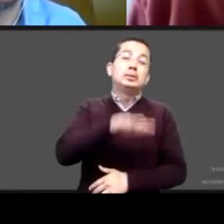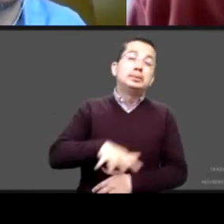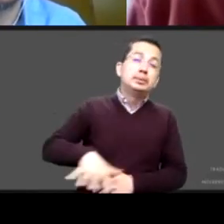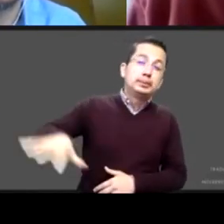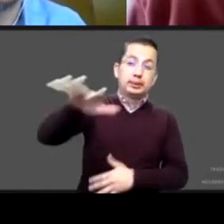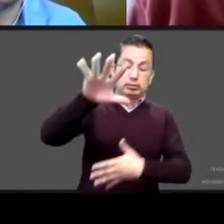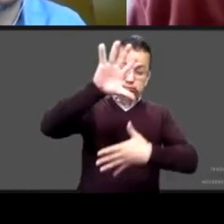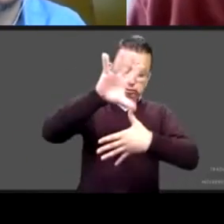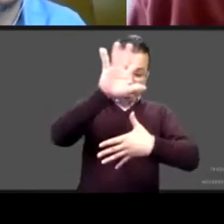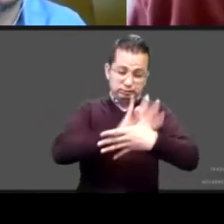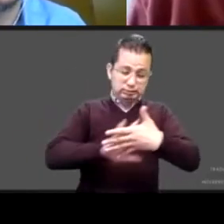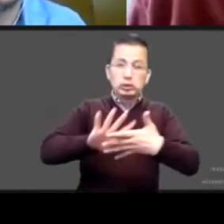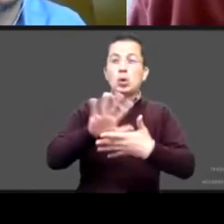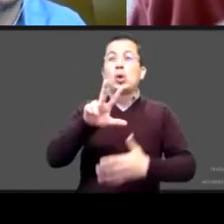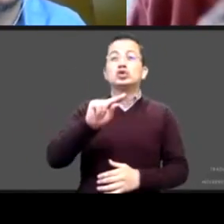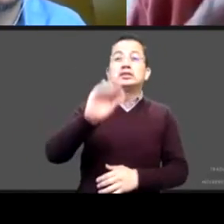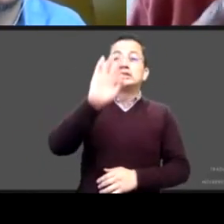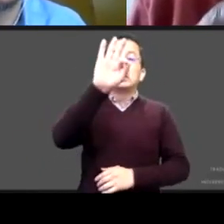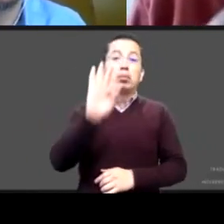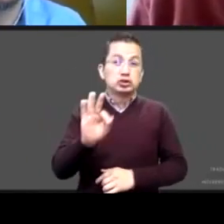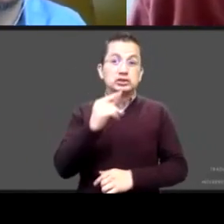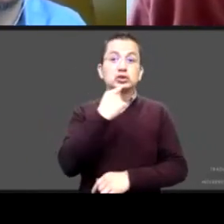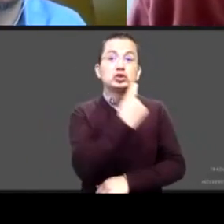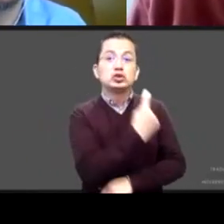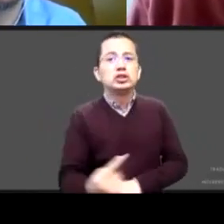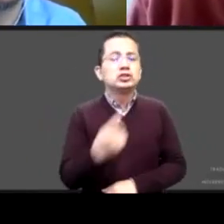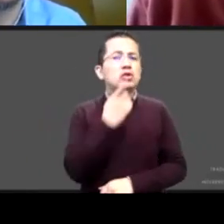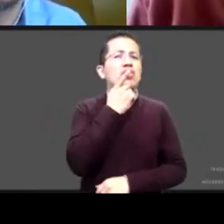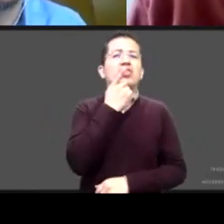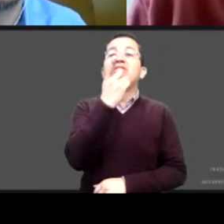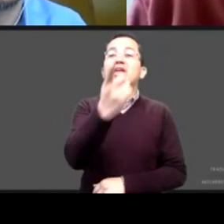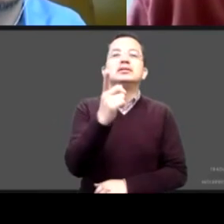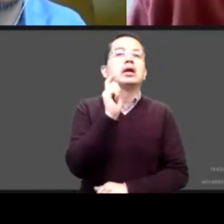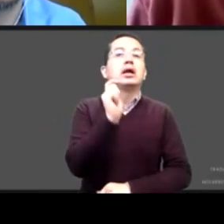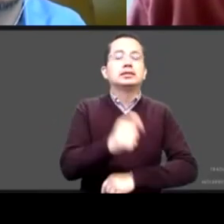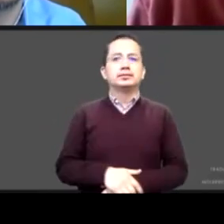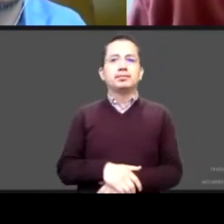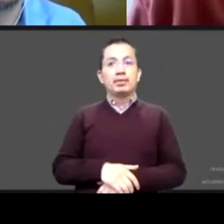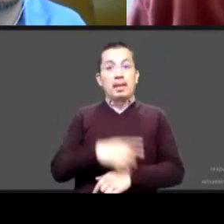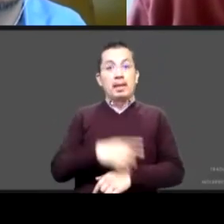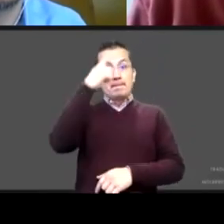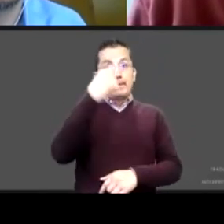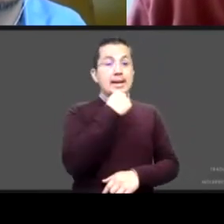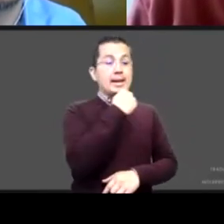plantearon justamente que uno de los lugares más peligrosos para nuestros